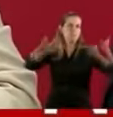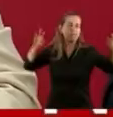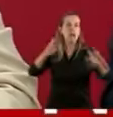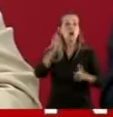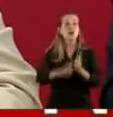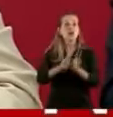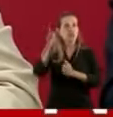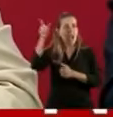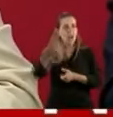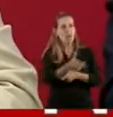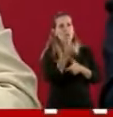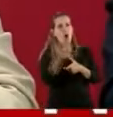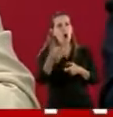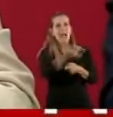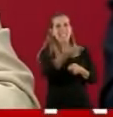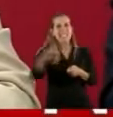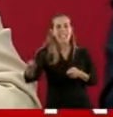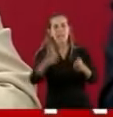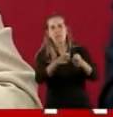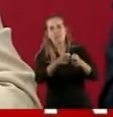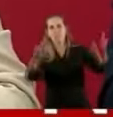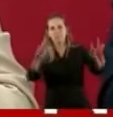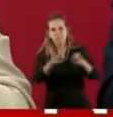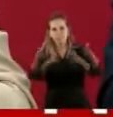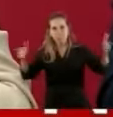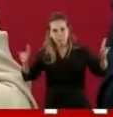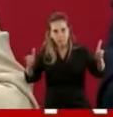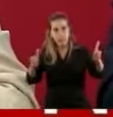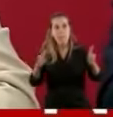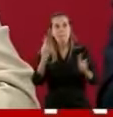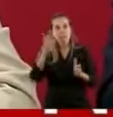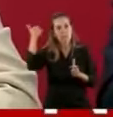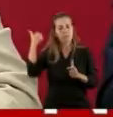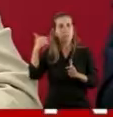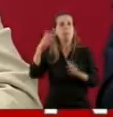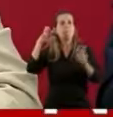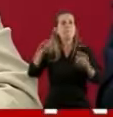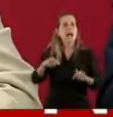en Rosario y no había un verdadero plan.